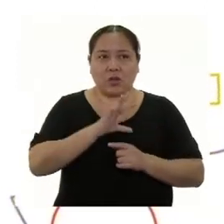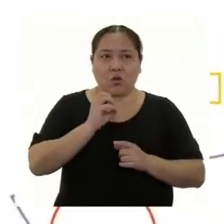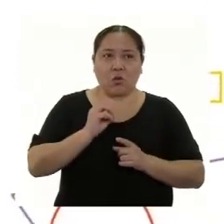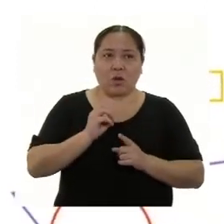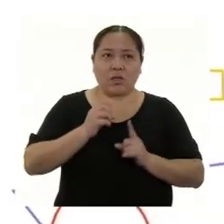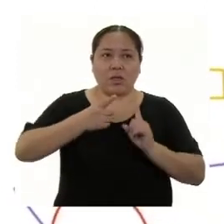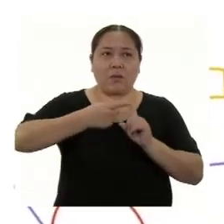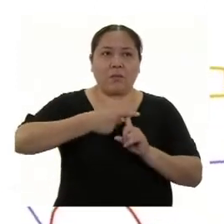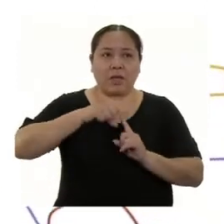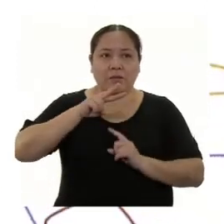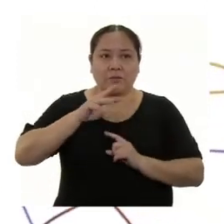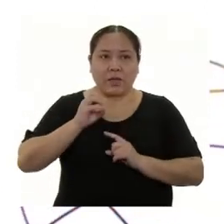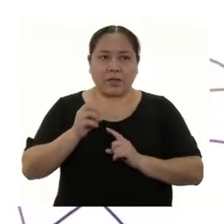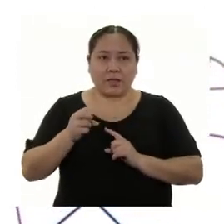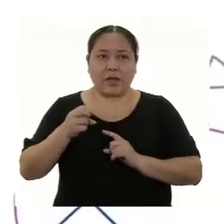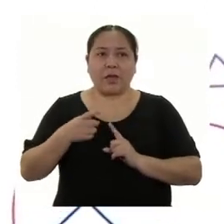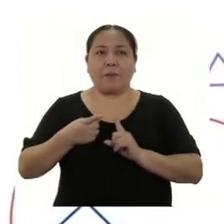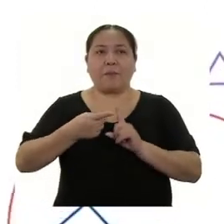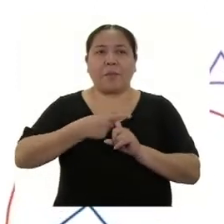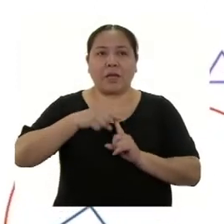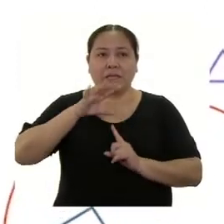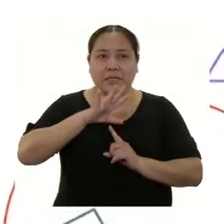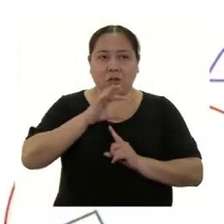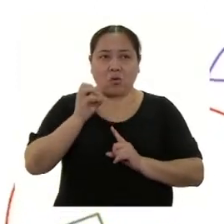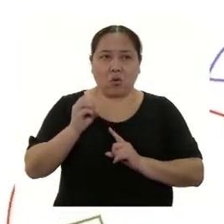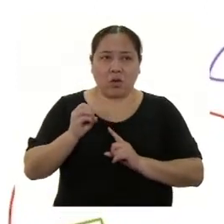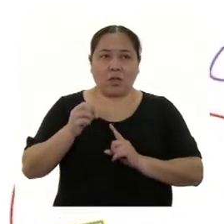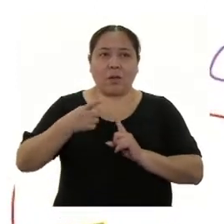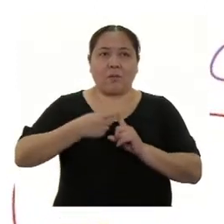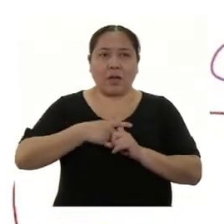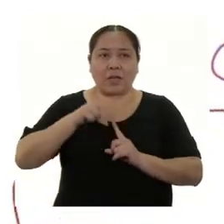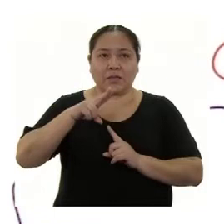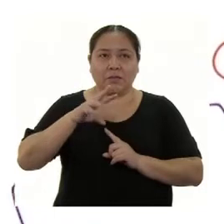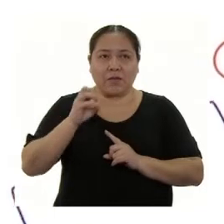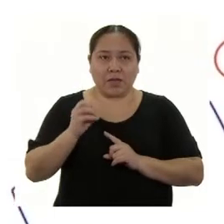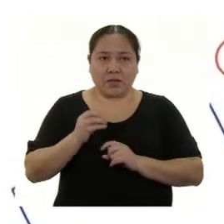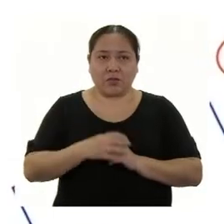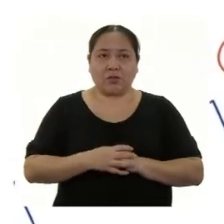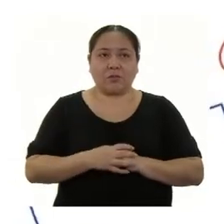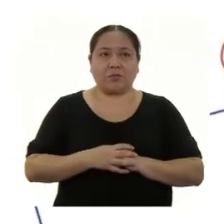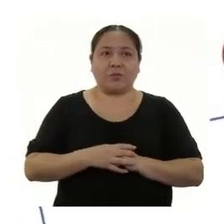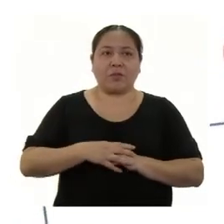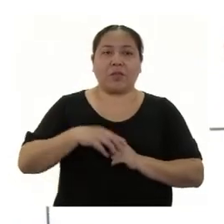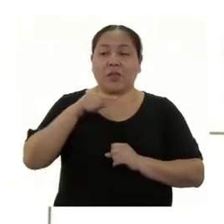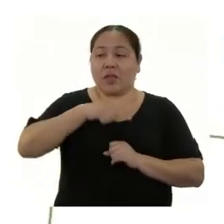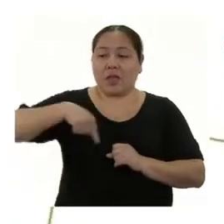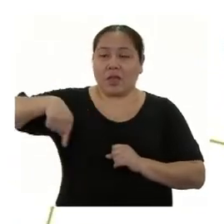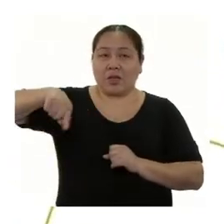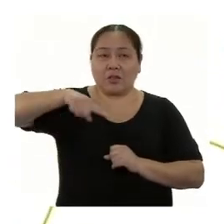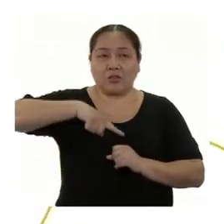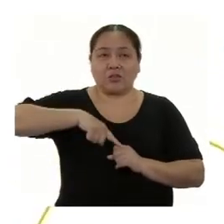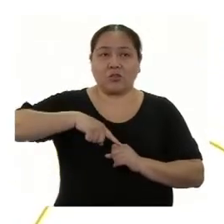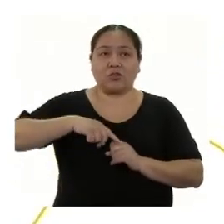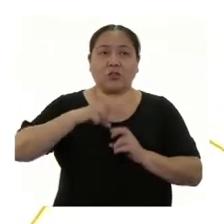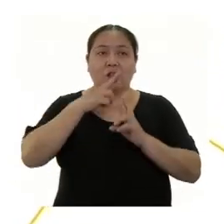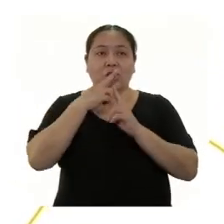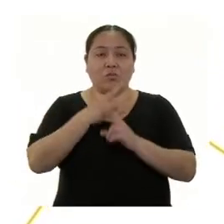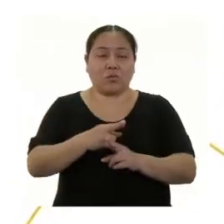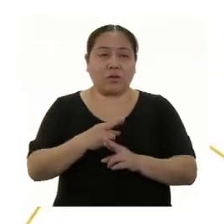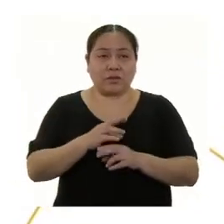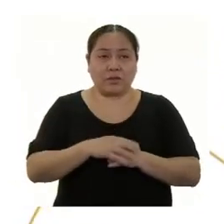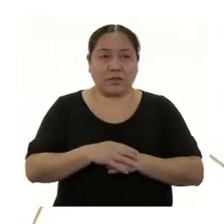50 metros más 20 metros más 50 metros más 20 metros. Todo esto me da un total